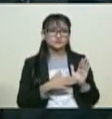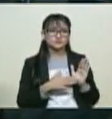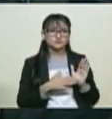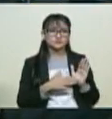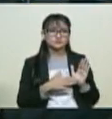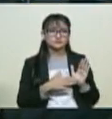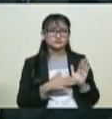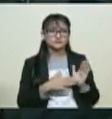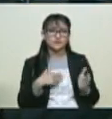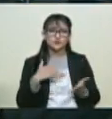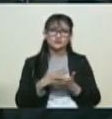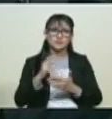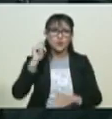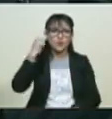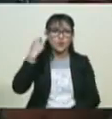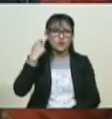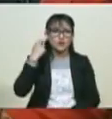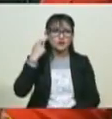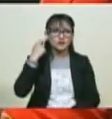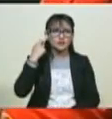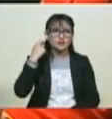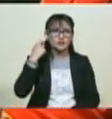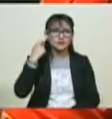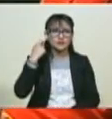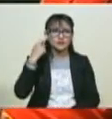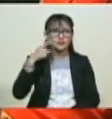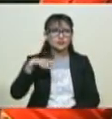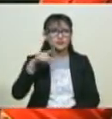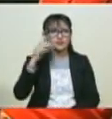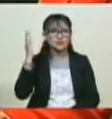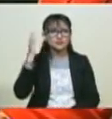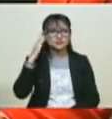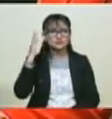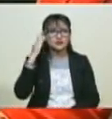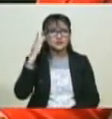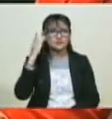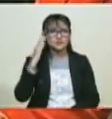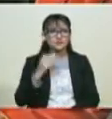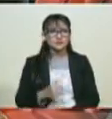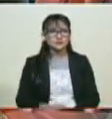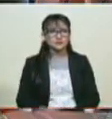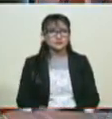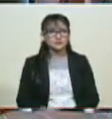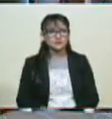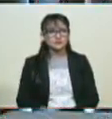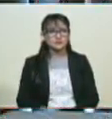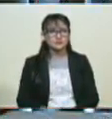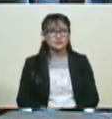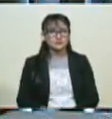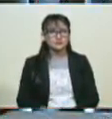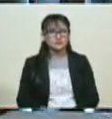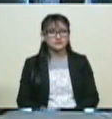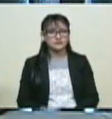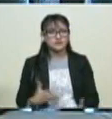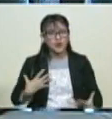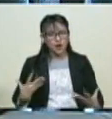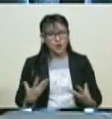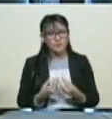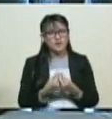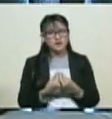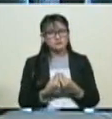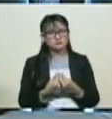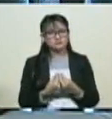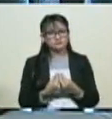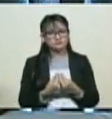siempre lo recuerdo porque saben ustedes que muchos de nosotros acompañamos al comandante